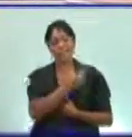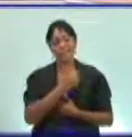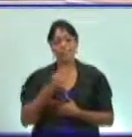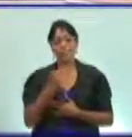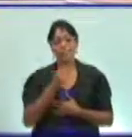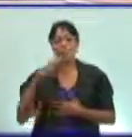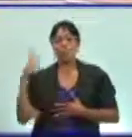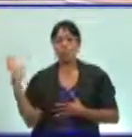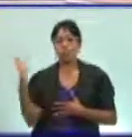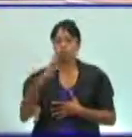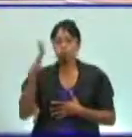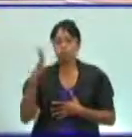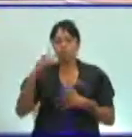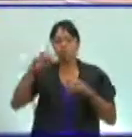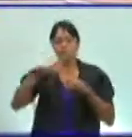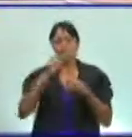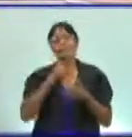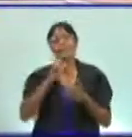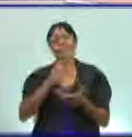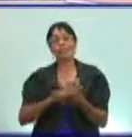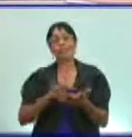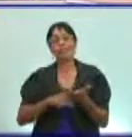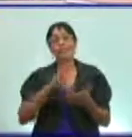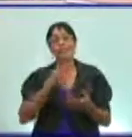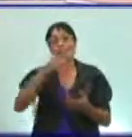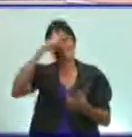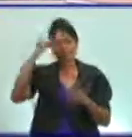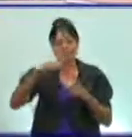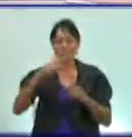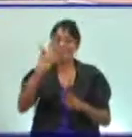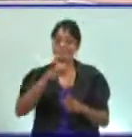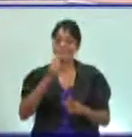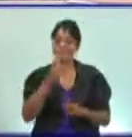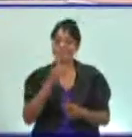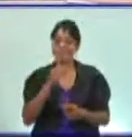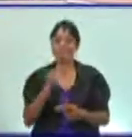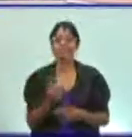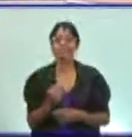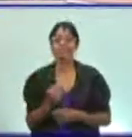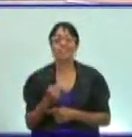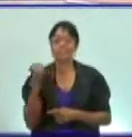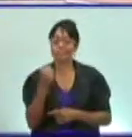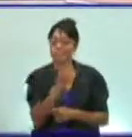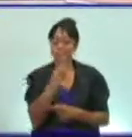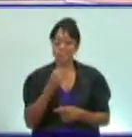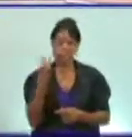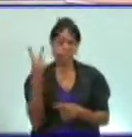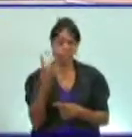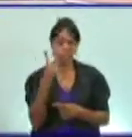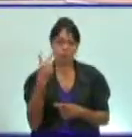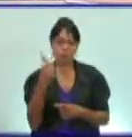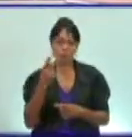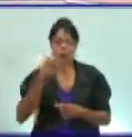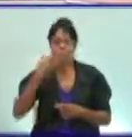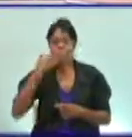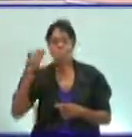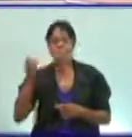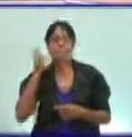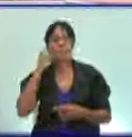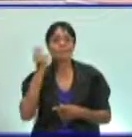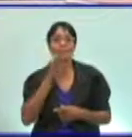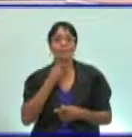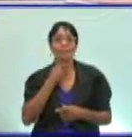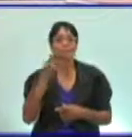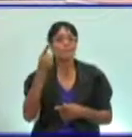conocido dúo Buena Fe y, por supuesto, acompañados del gran cantautor cubano Silvio Rodríguez, donde ustedes van a ver cómo